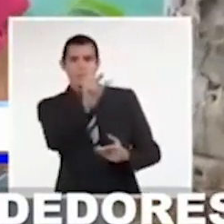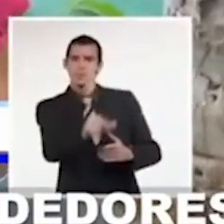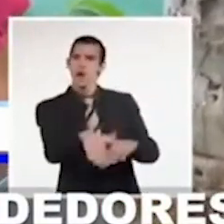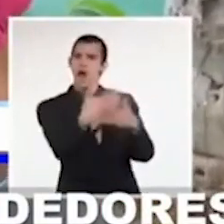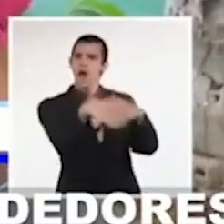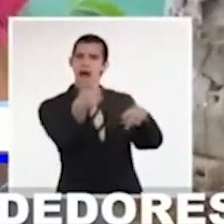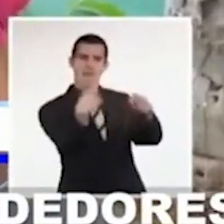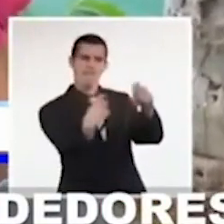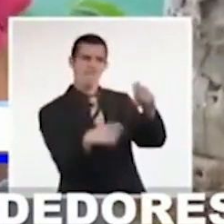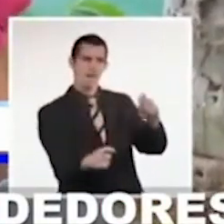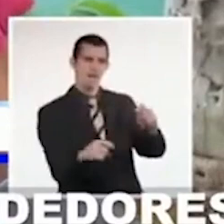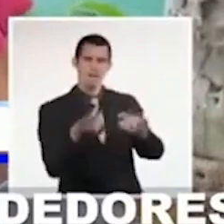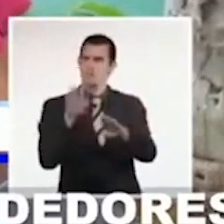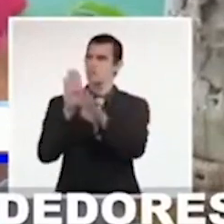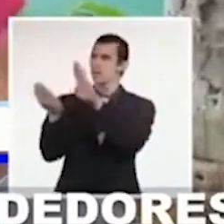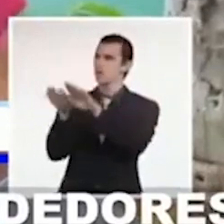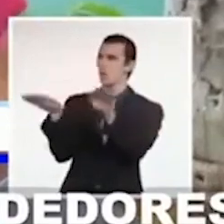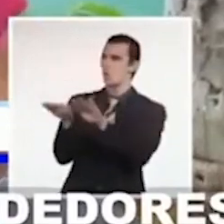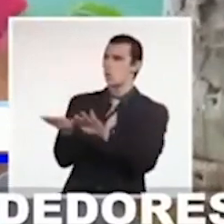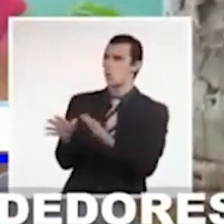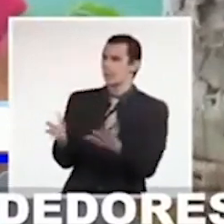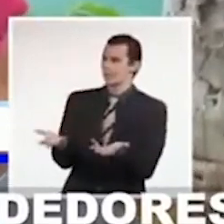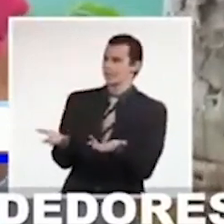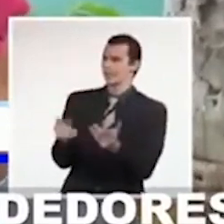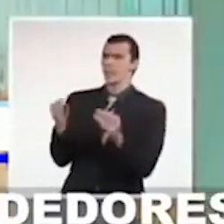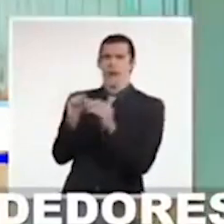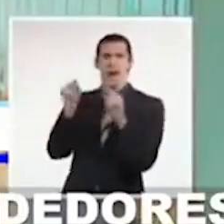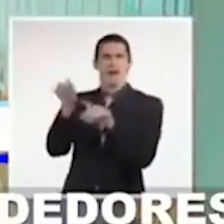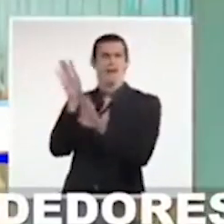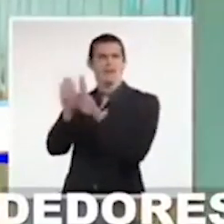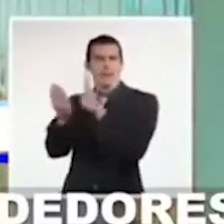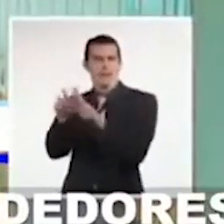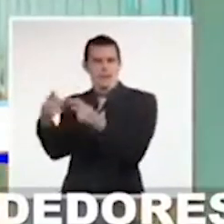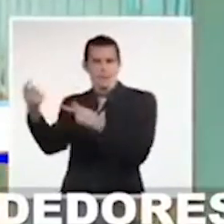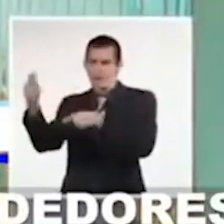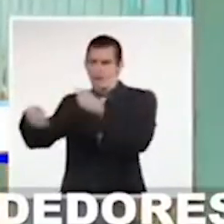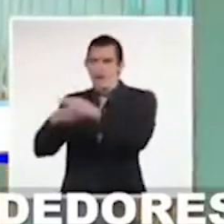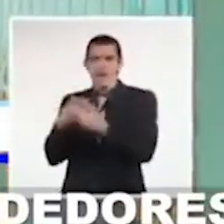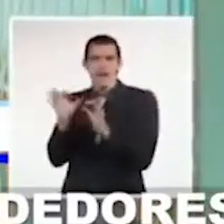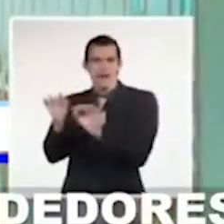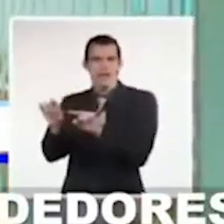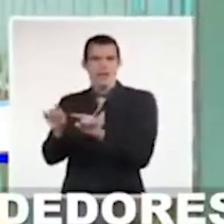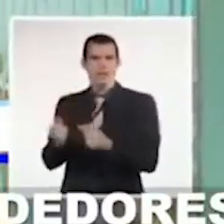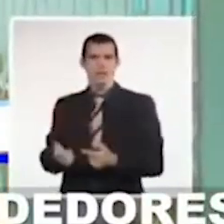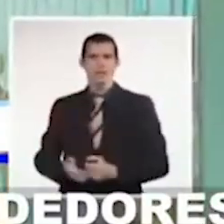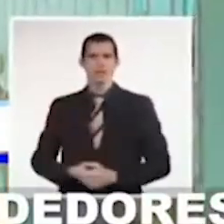dictadura la que ha estimulado estas ilegalidades, porque si hay un fenómeno de un revendedor,